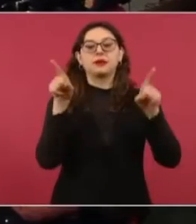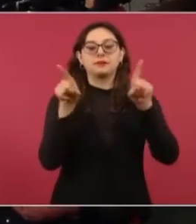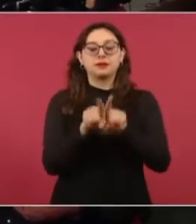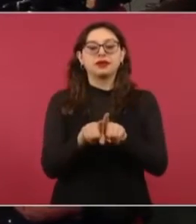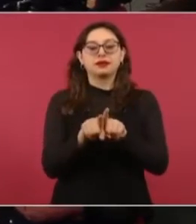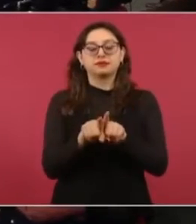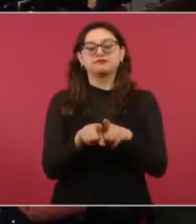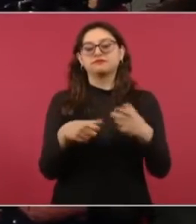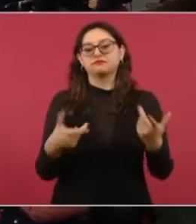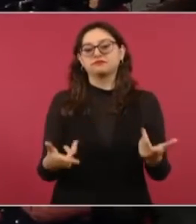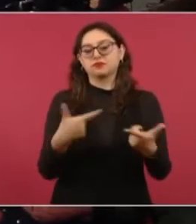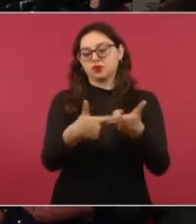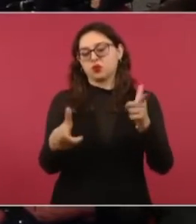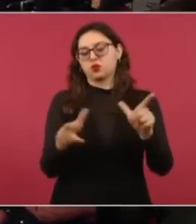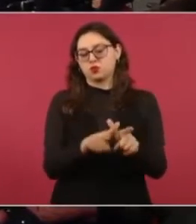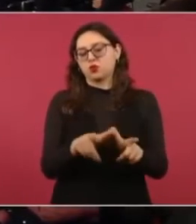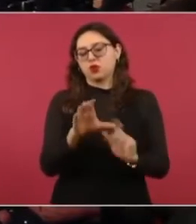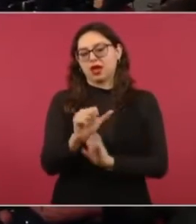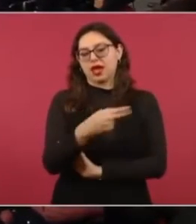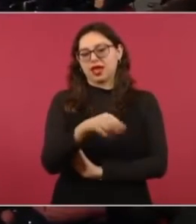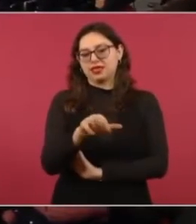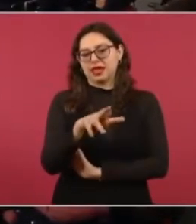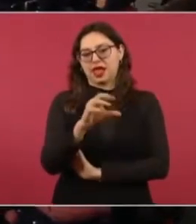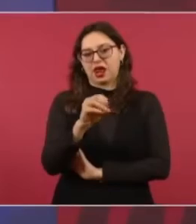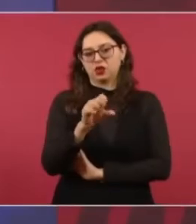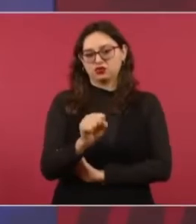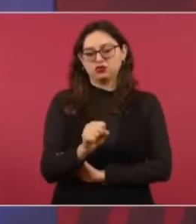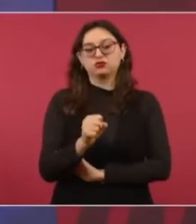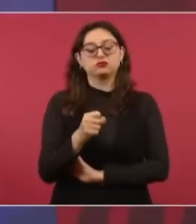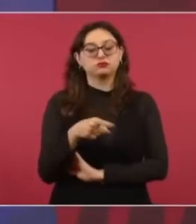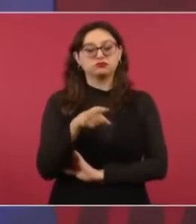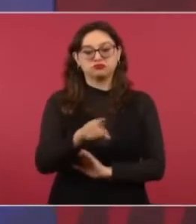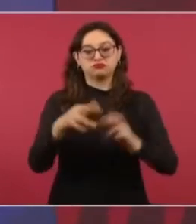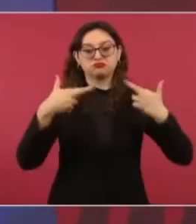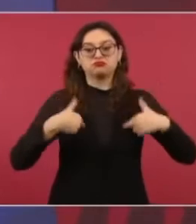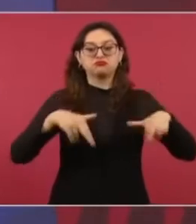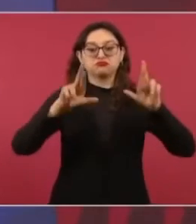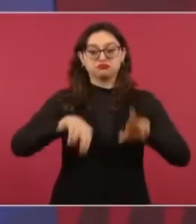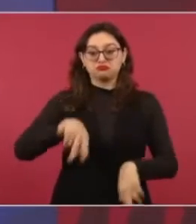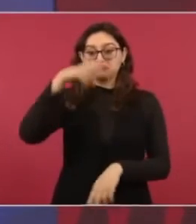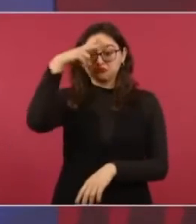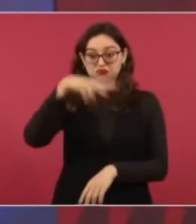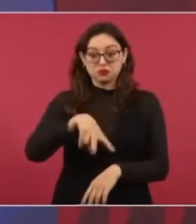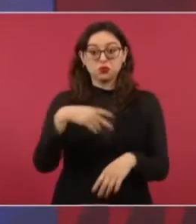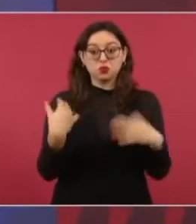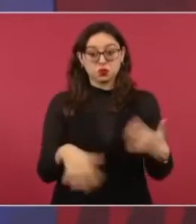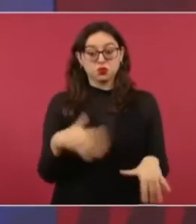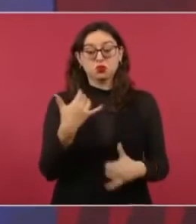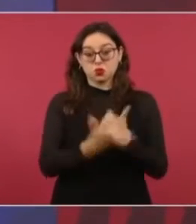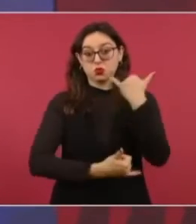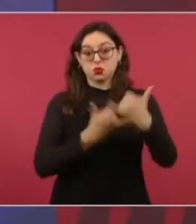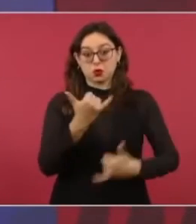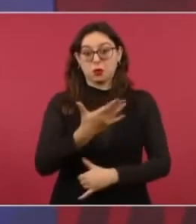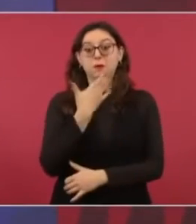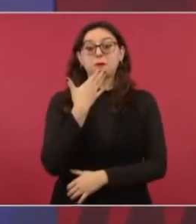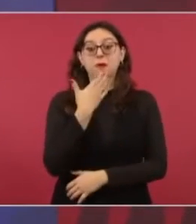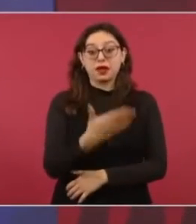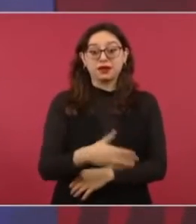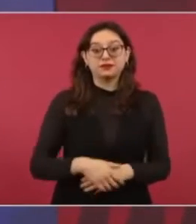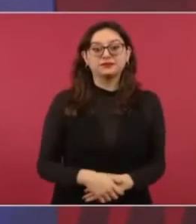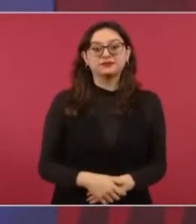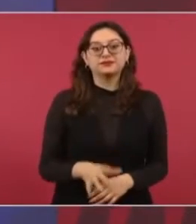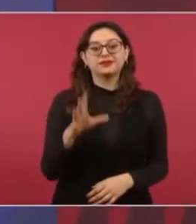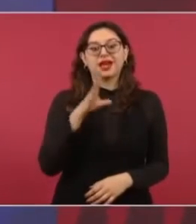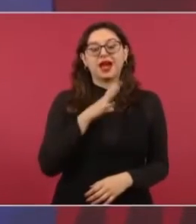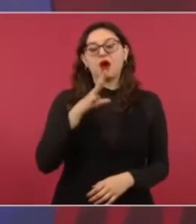de Mochis representando a México y están haciendo un buen papel. Y hay un cronista de béisbol